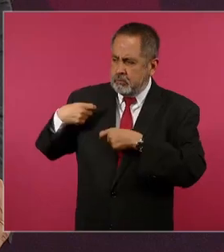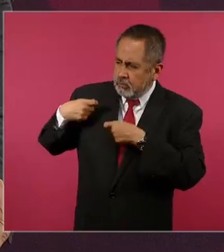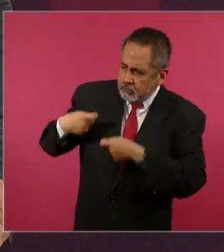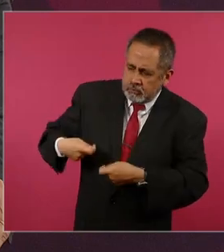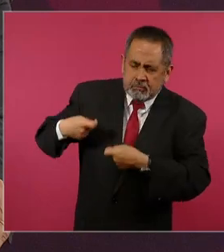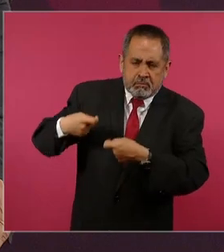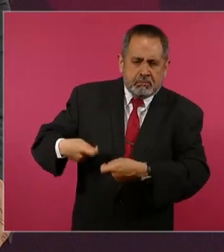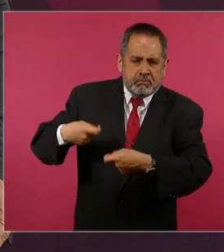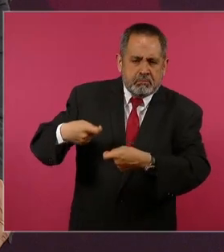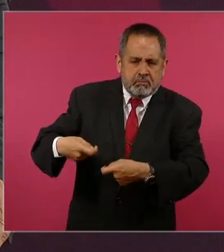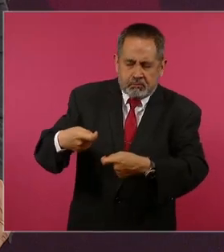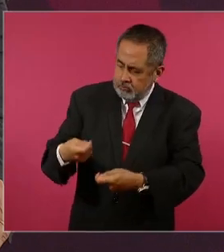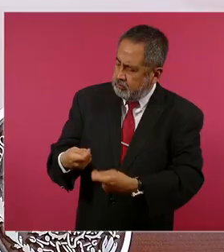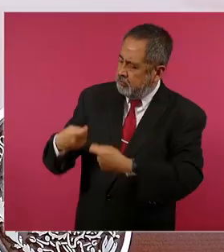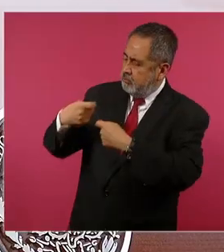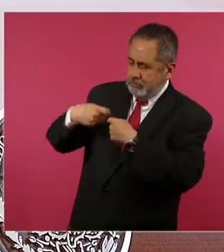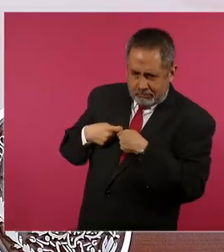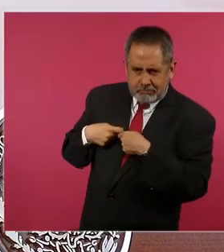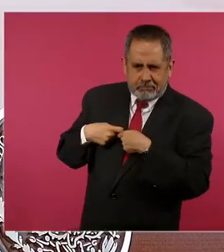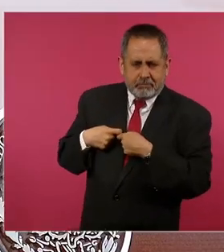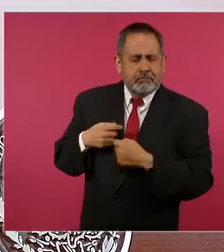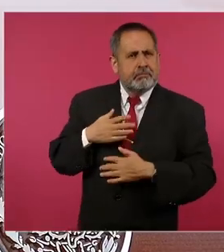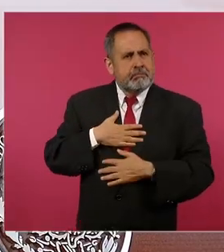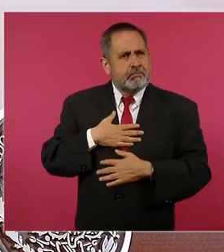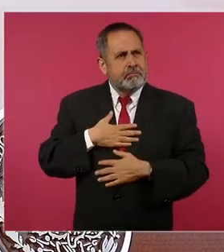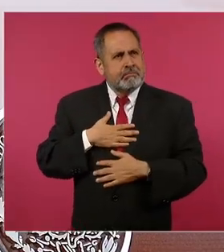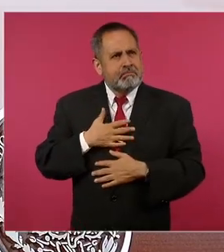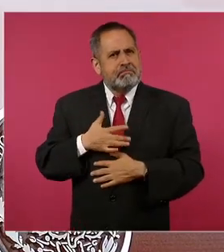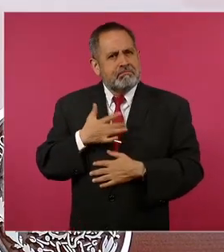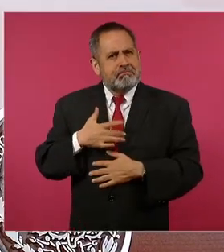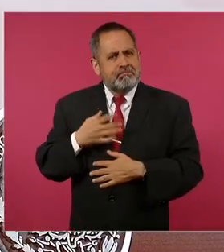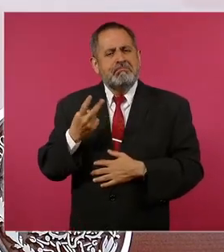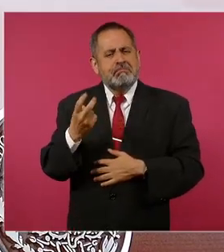convencido que por eso